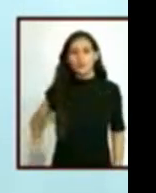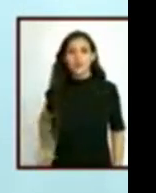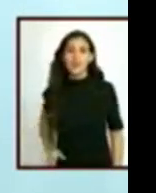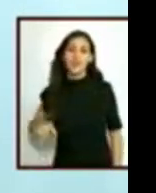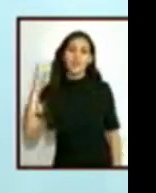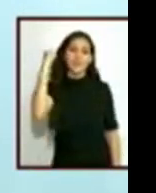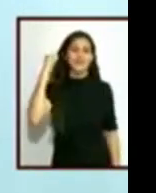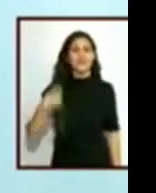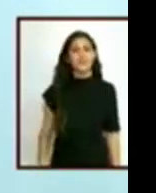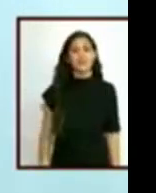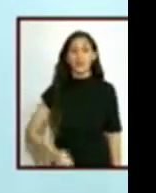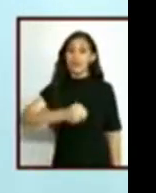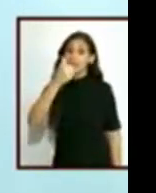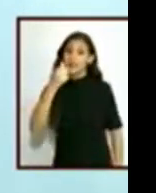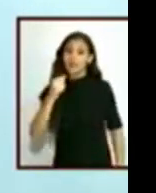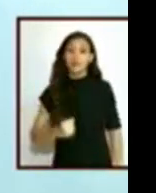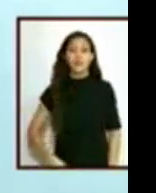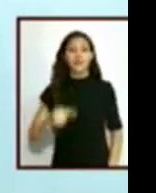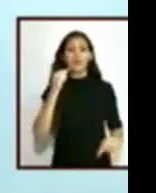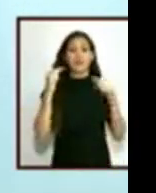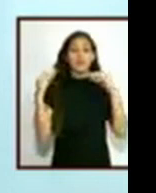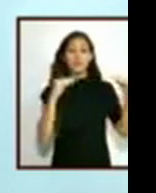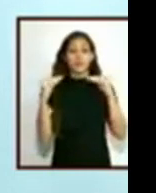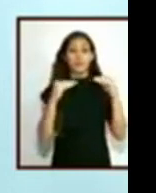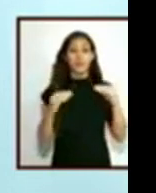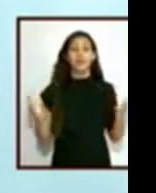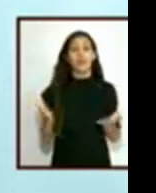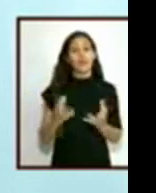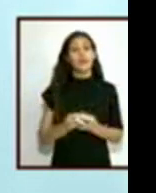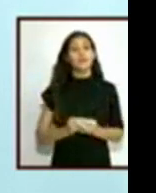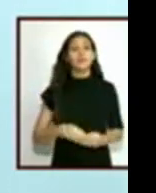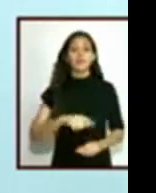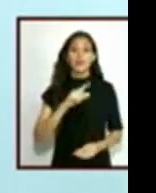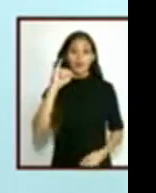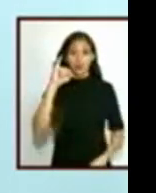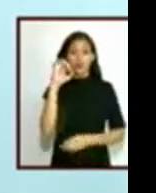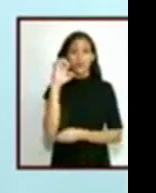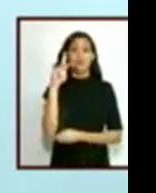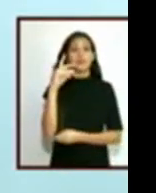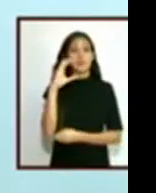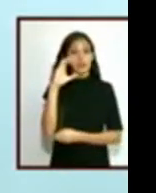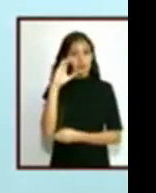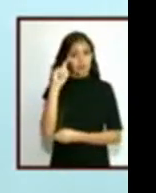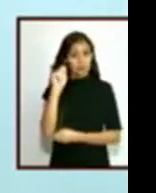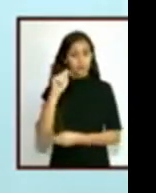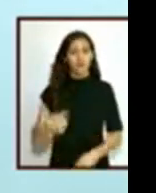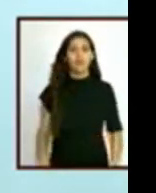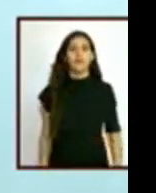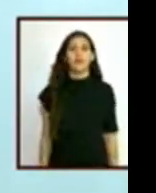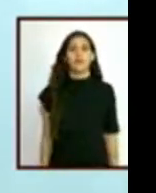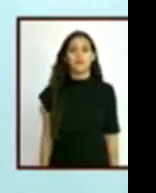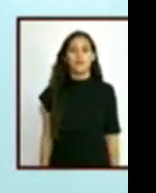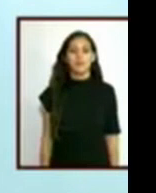de Tabasco. Es el primero de dos encuentros organizado por el Consejo General del Instituto Electoral y de Participación Ciudadana de